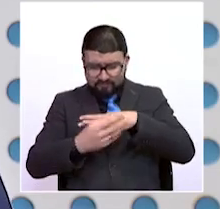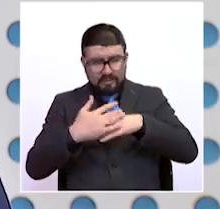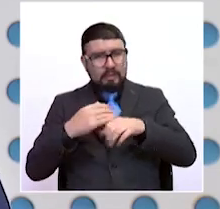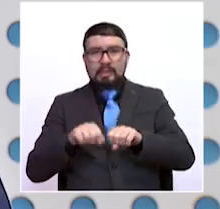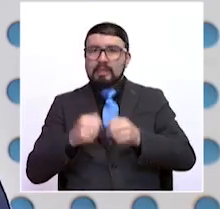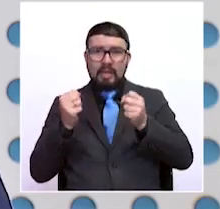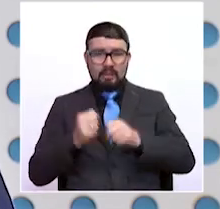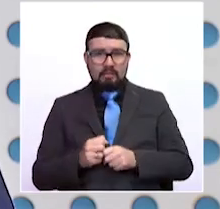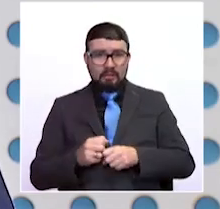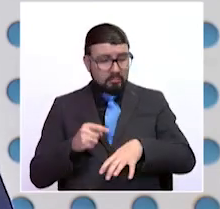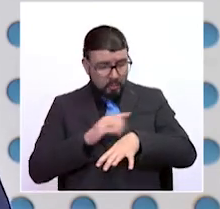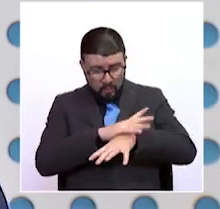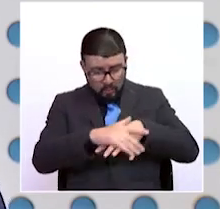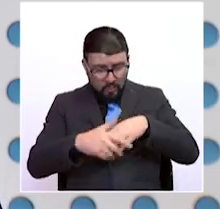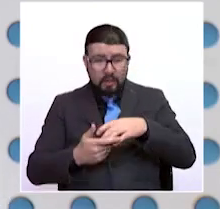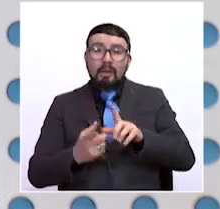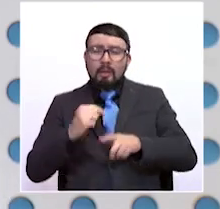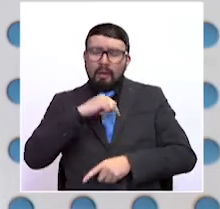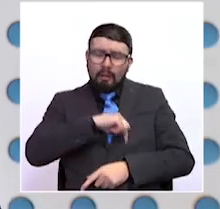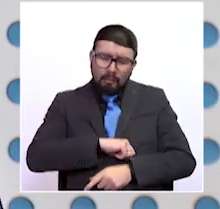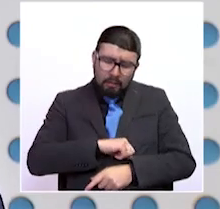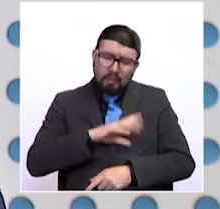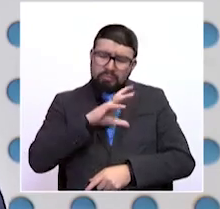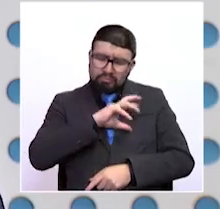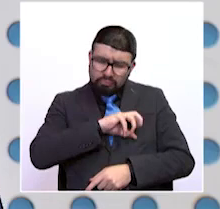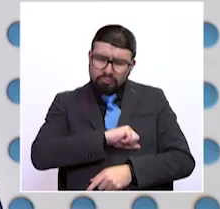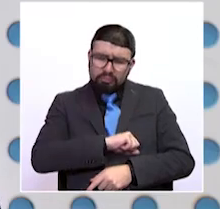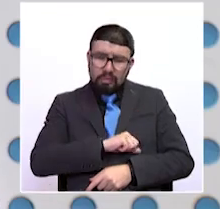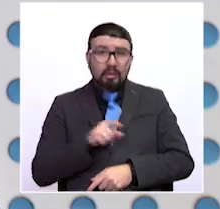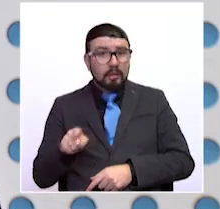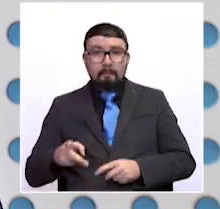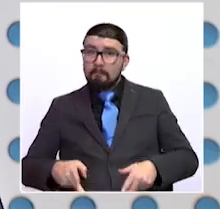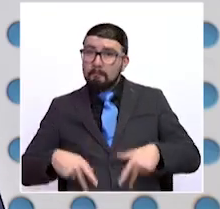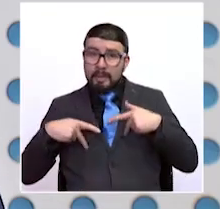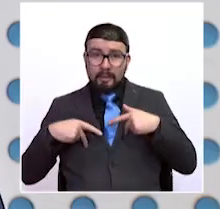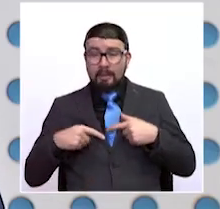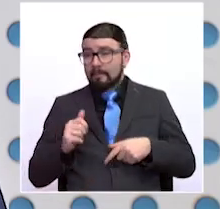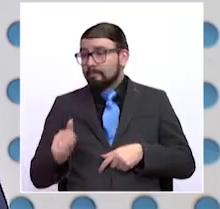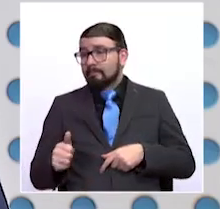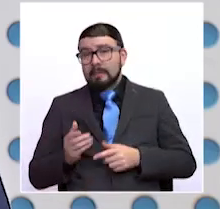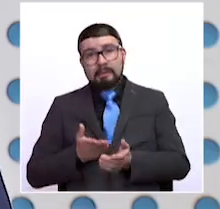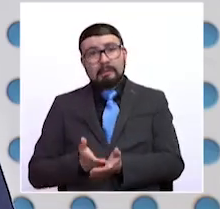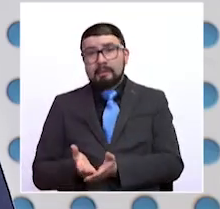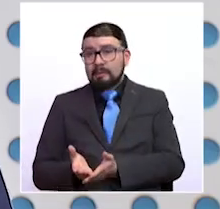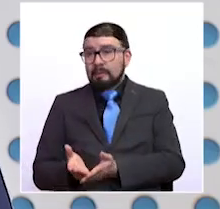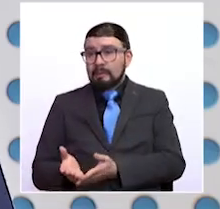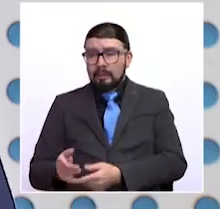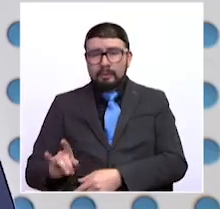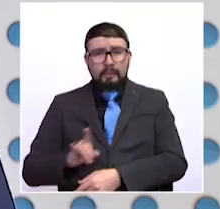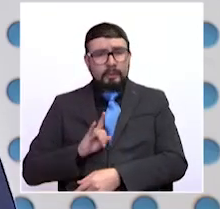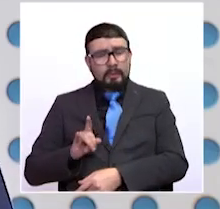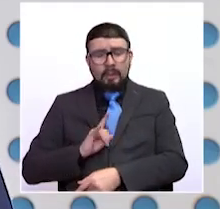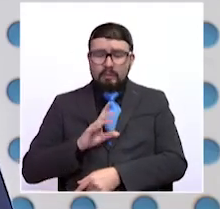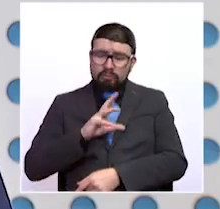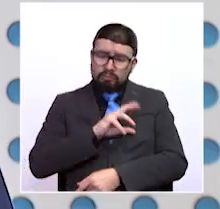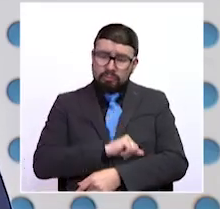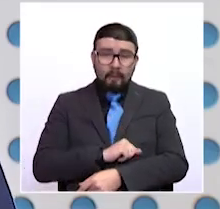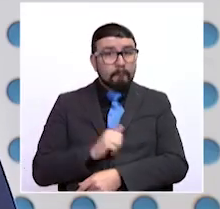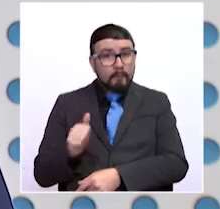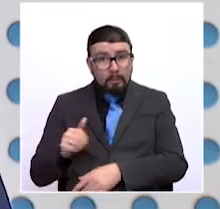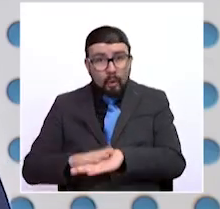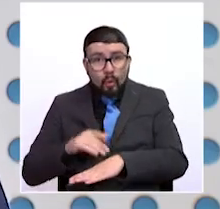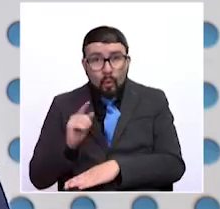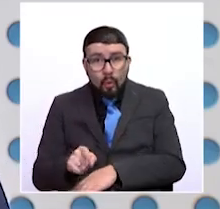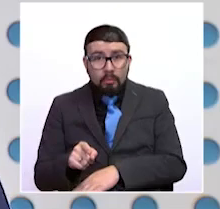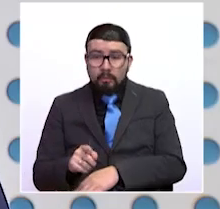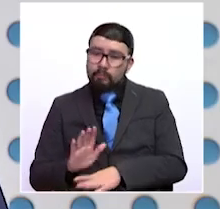piel física, destruye el alma, porque afecta la vida de este ser humano, de este niño que no tiene la culpa de